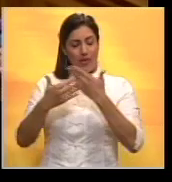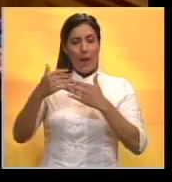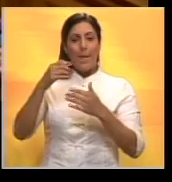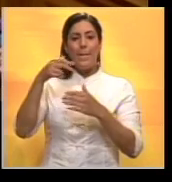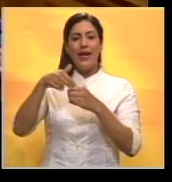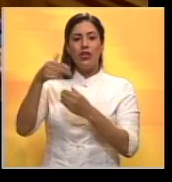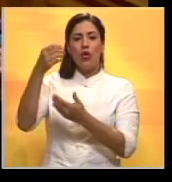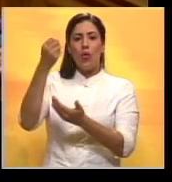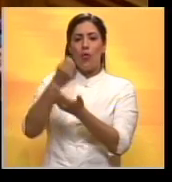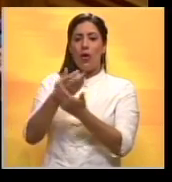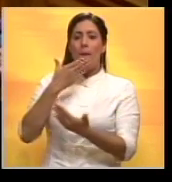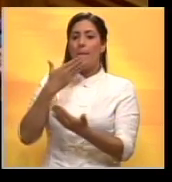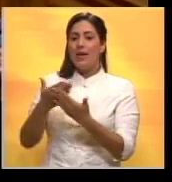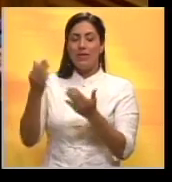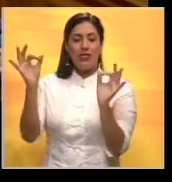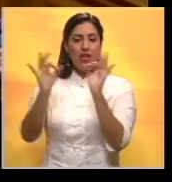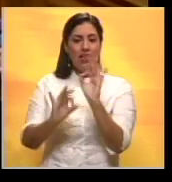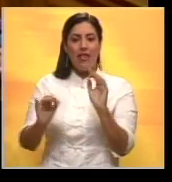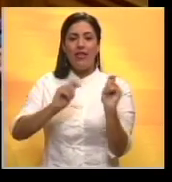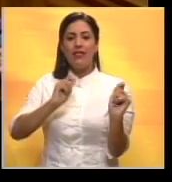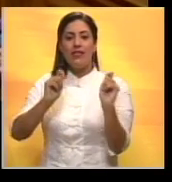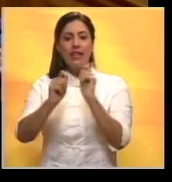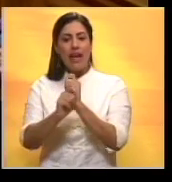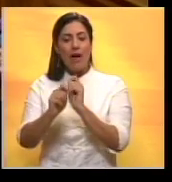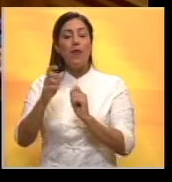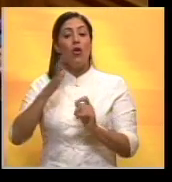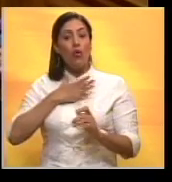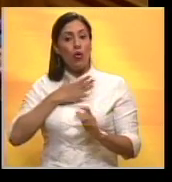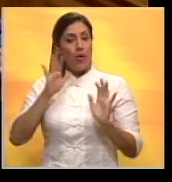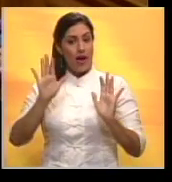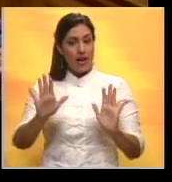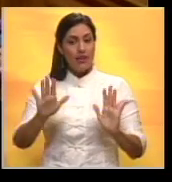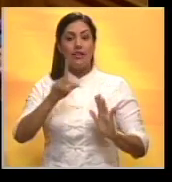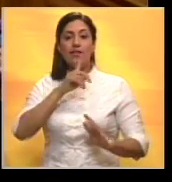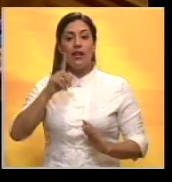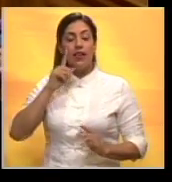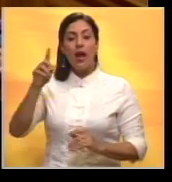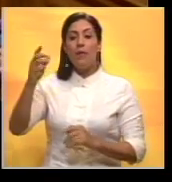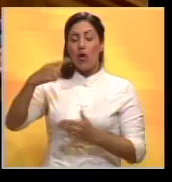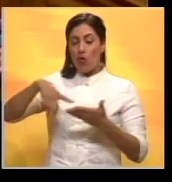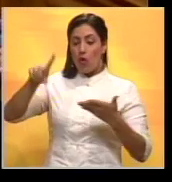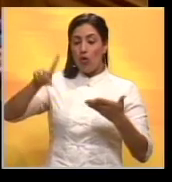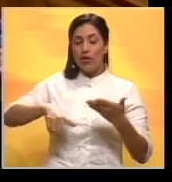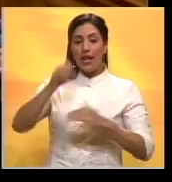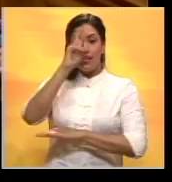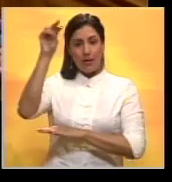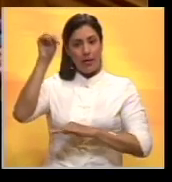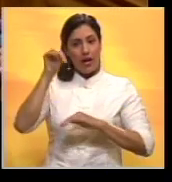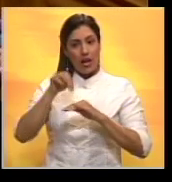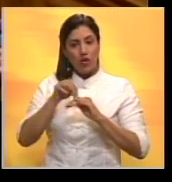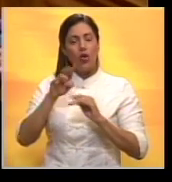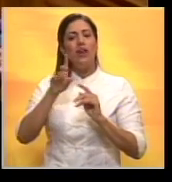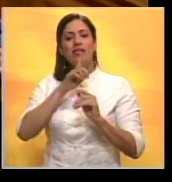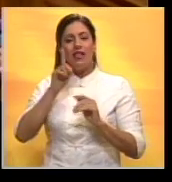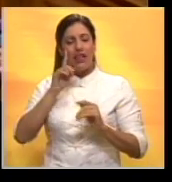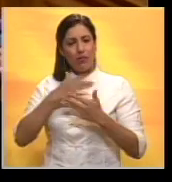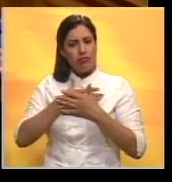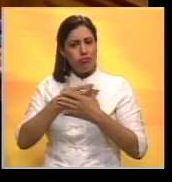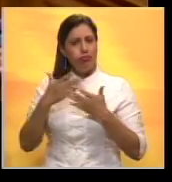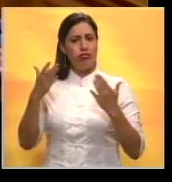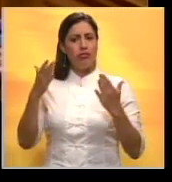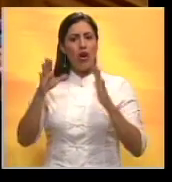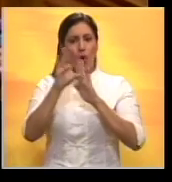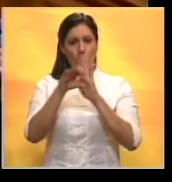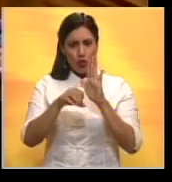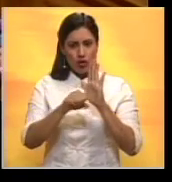monaga sin la aprobación de la modificación de las condiciones que rige el referido contrato por la asamblea nacional conforme a las disposiciones